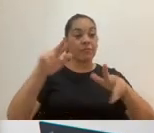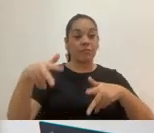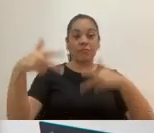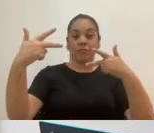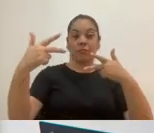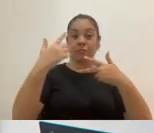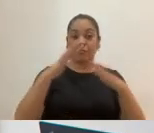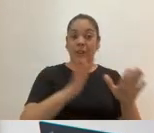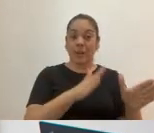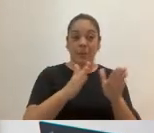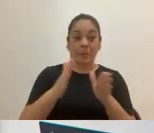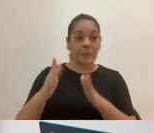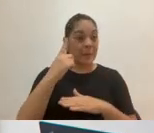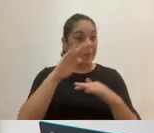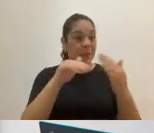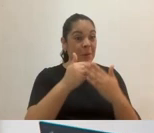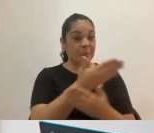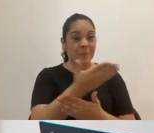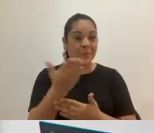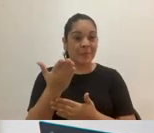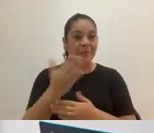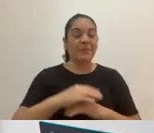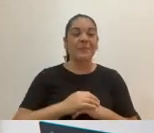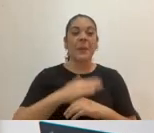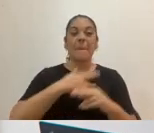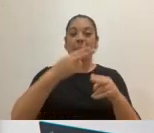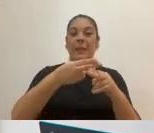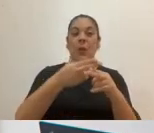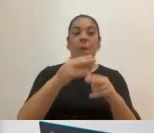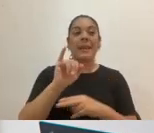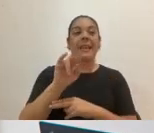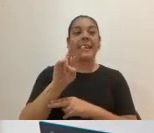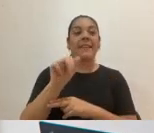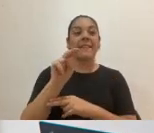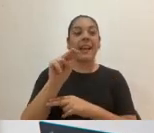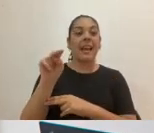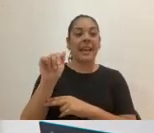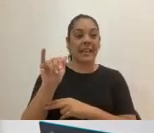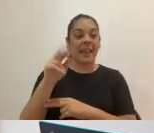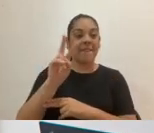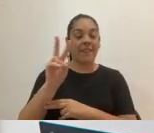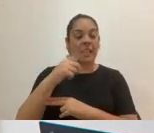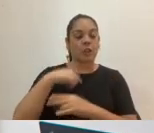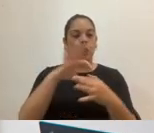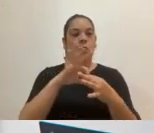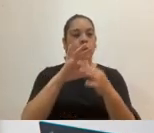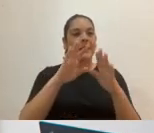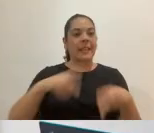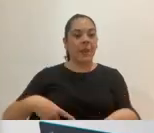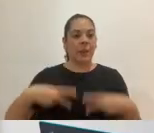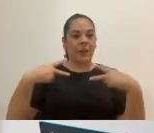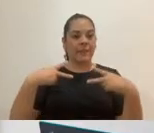preparado para todas y todos ustedes. Mi nombre es Ivania Vega, coordinadora de vida estudiantil y tendré el gusto de